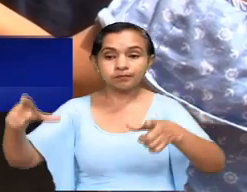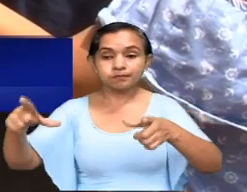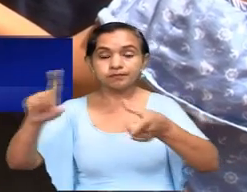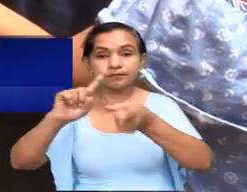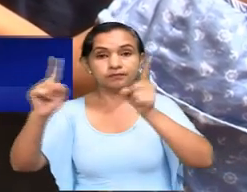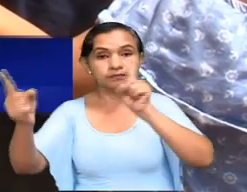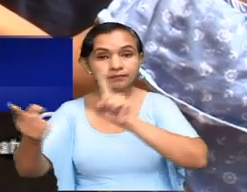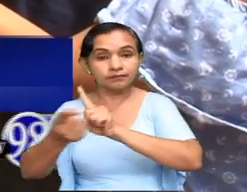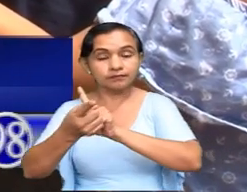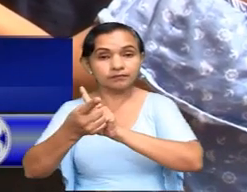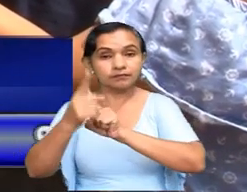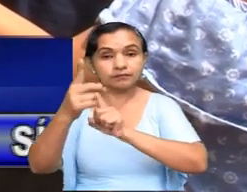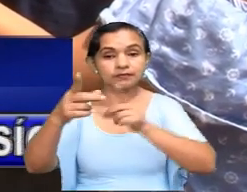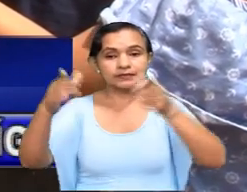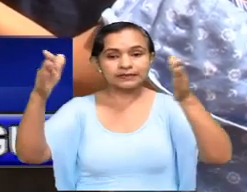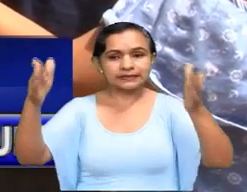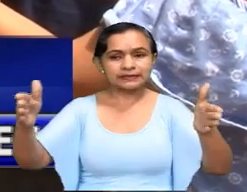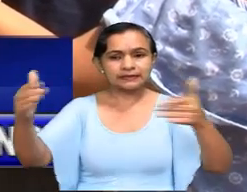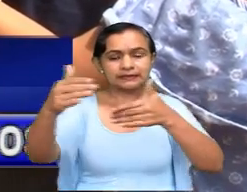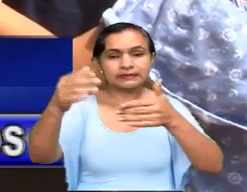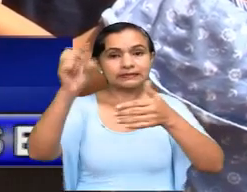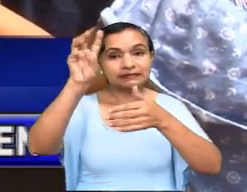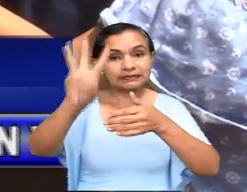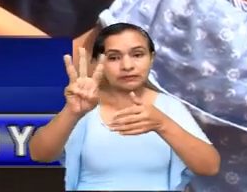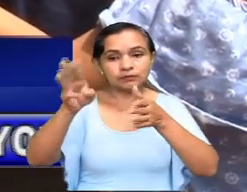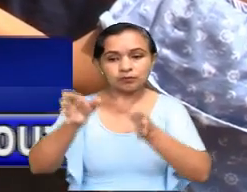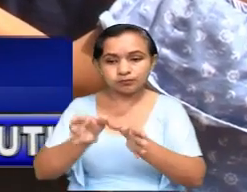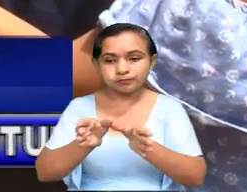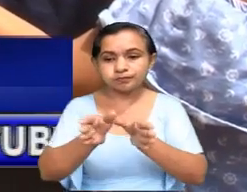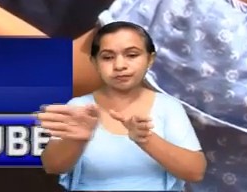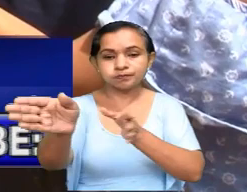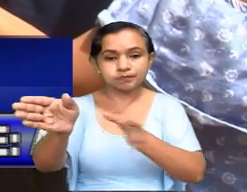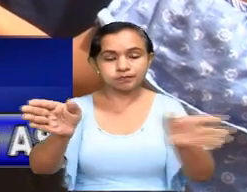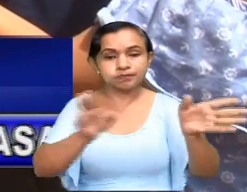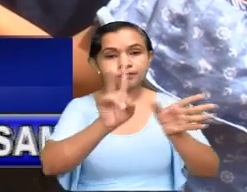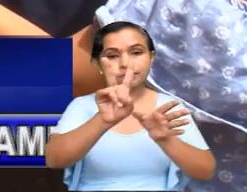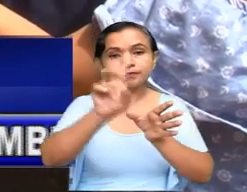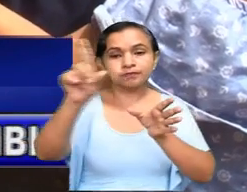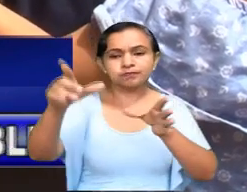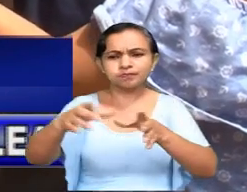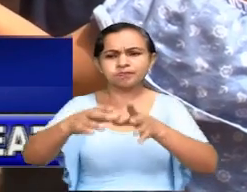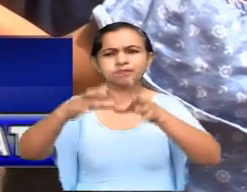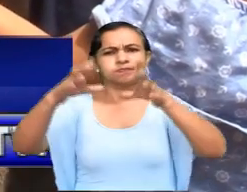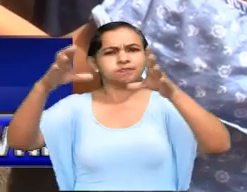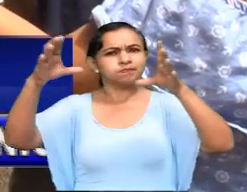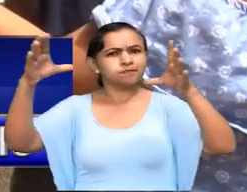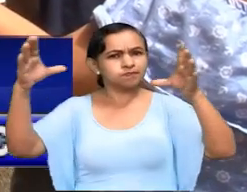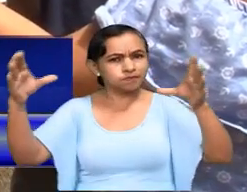simples por 2 cajas tragantes triples con una tubería de 21 pulgadas